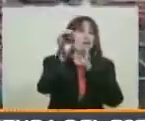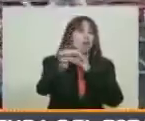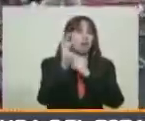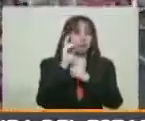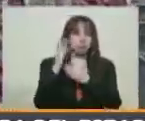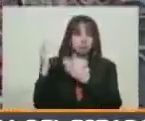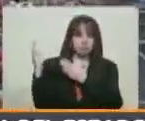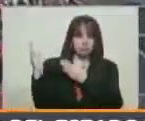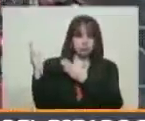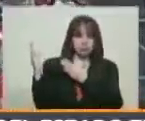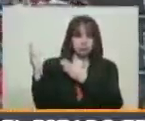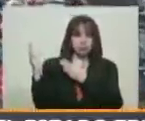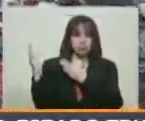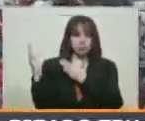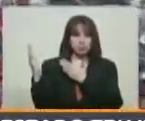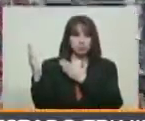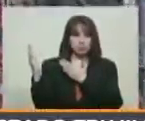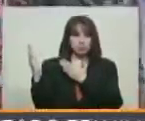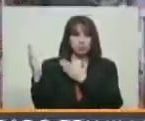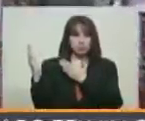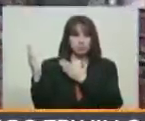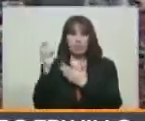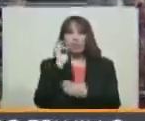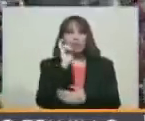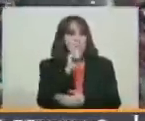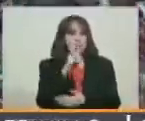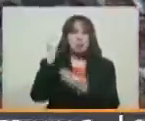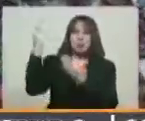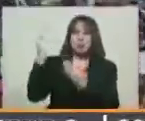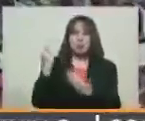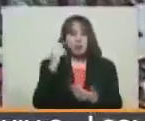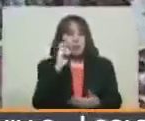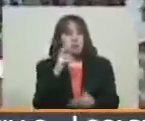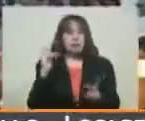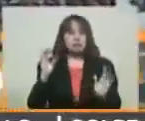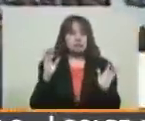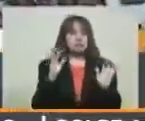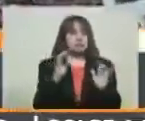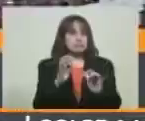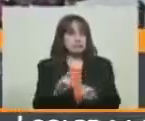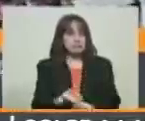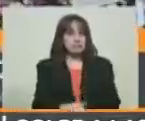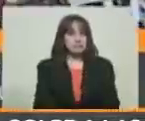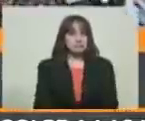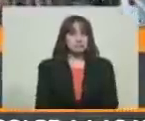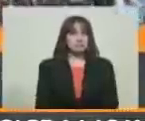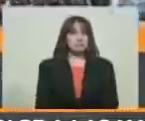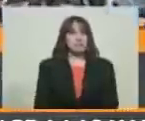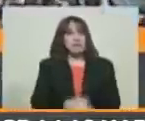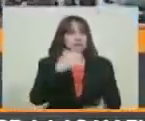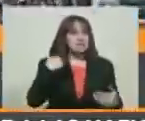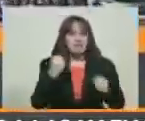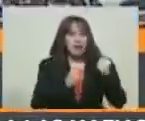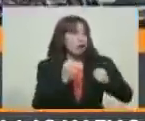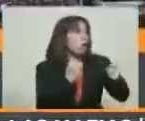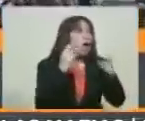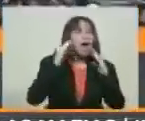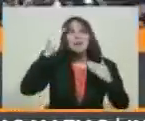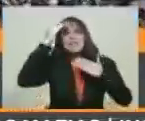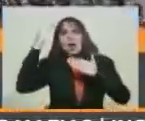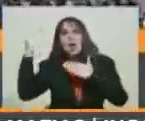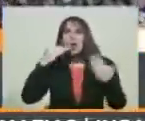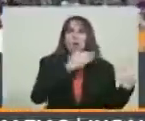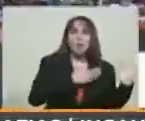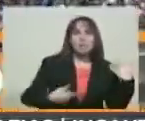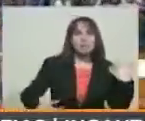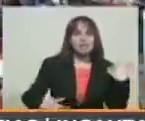De Carúpano no está llegando una gente. Yo los vi cuando venía para acá. Se bajaron a saludarme.